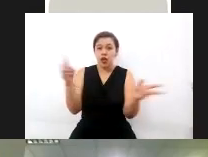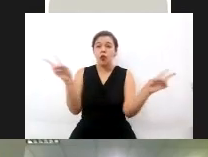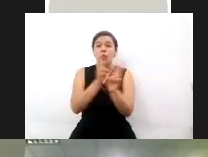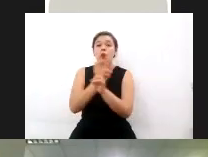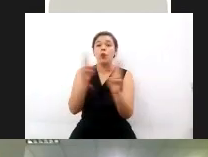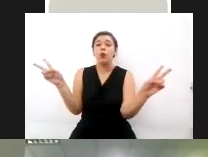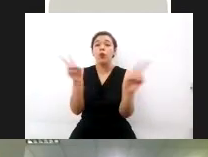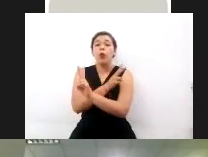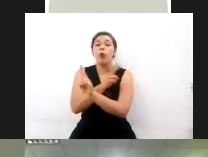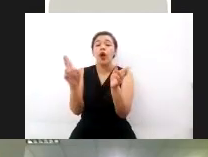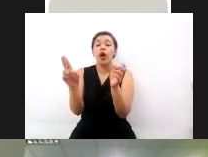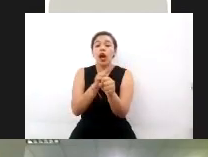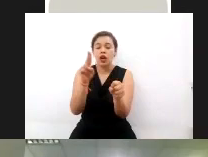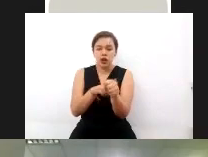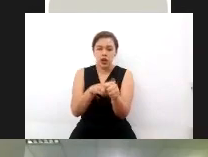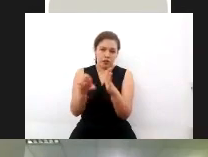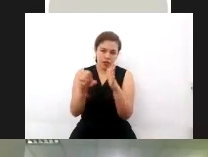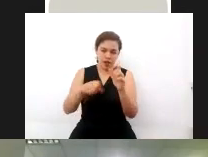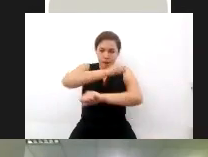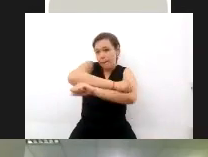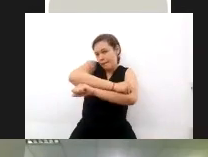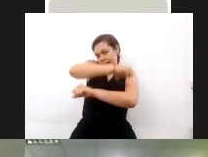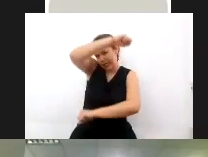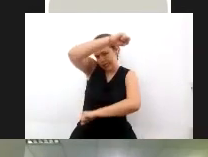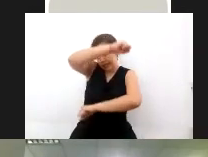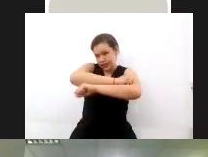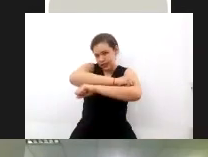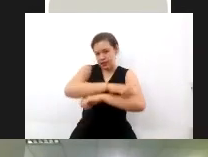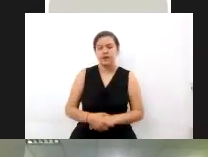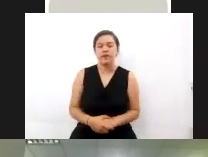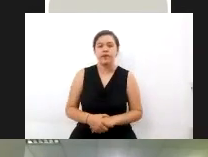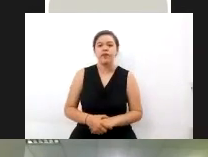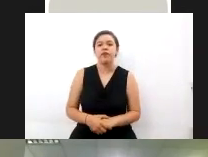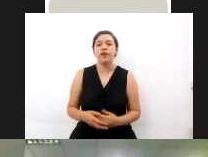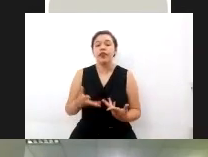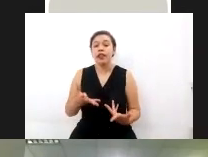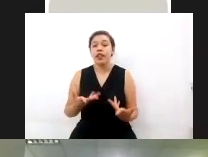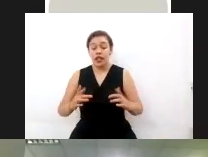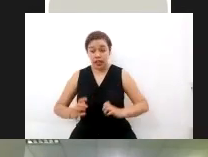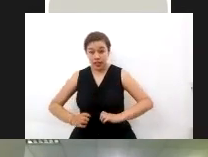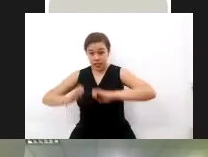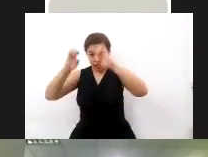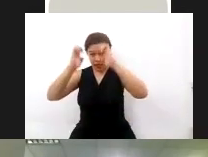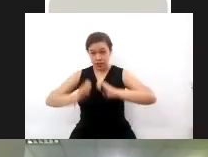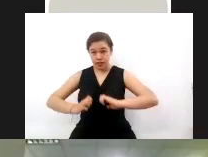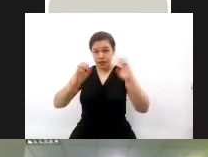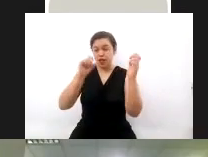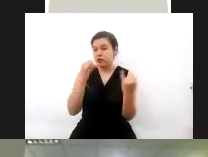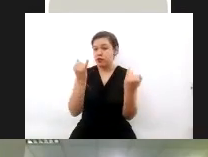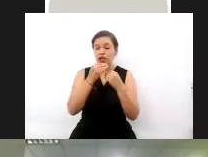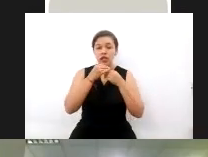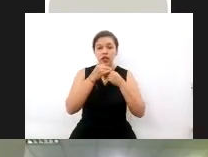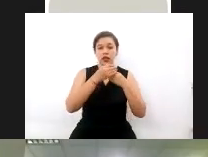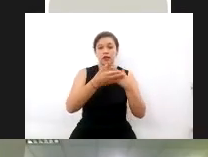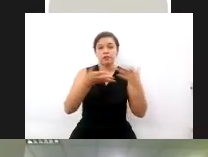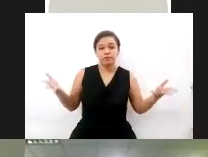natural como ventanas. Dentro de toda esta infraestructura, pues también hay que promover el uso